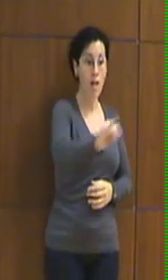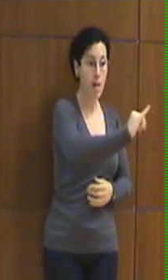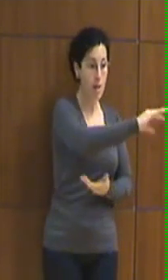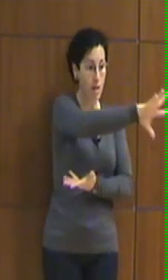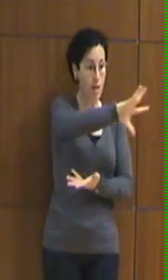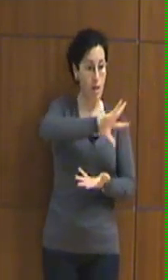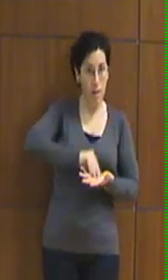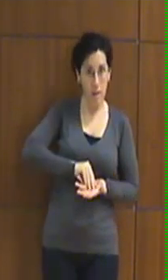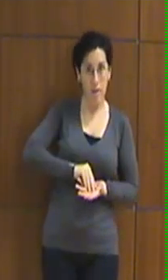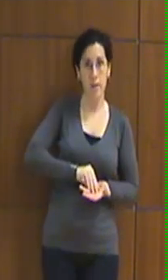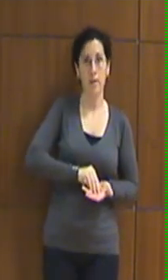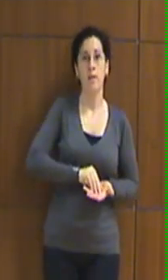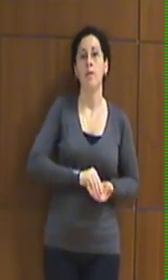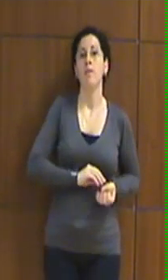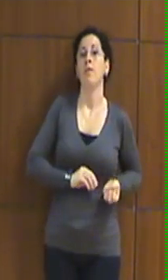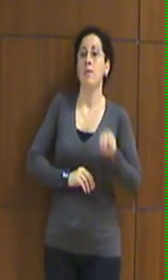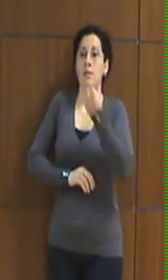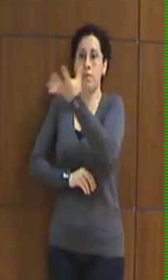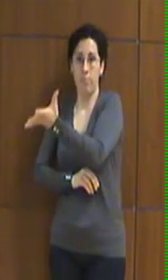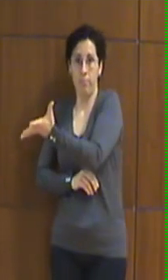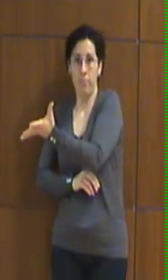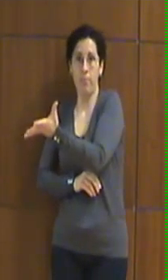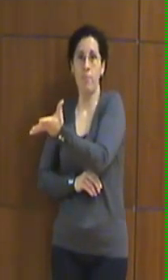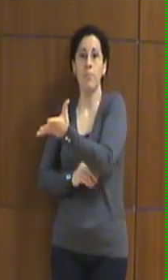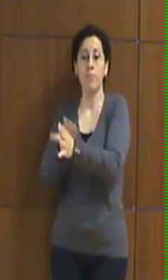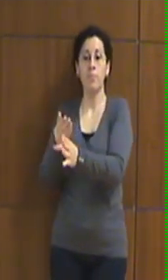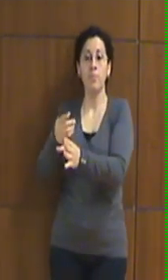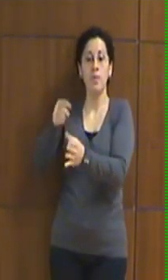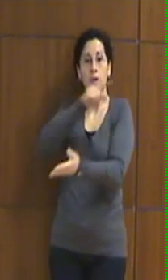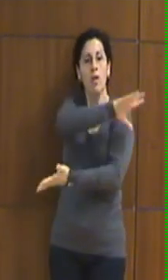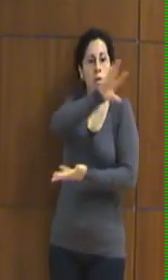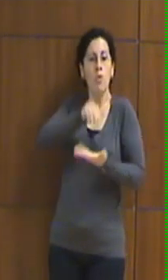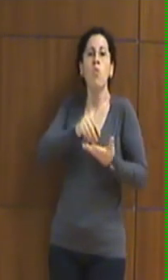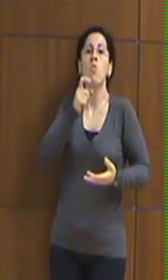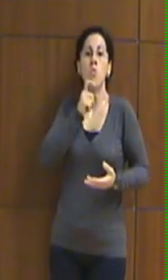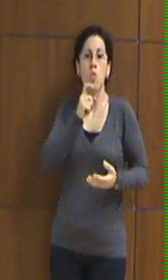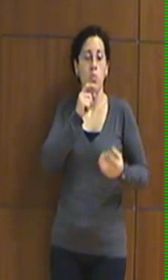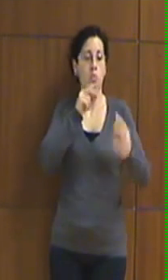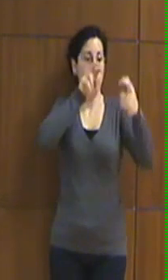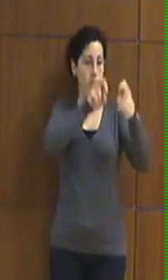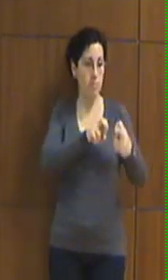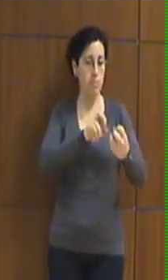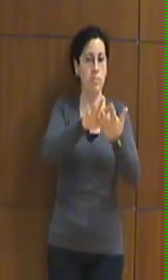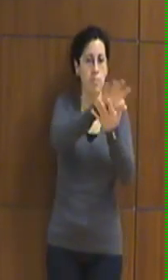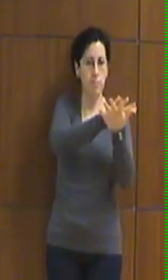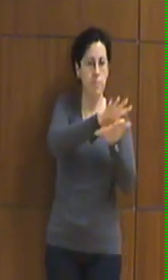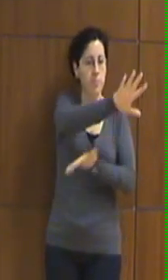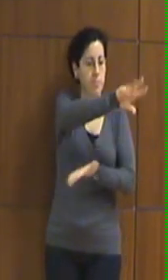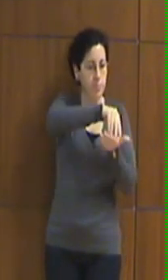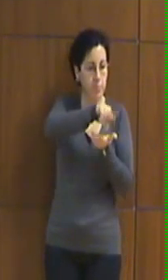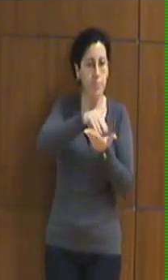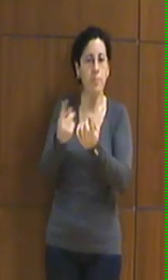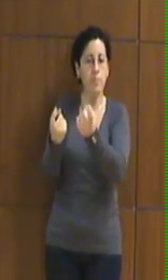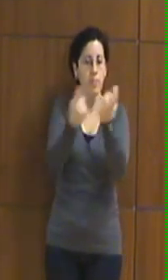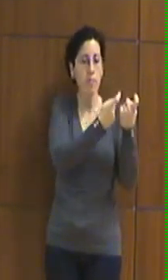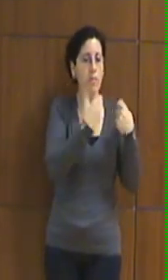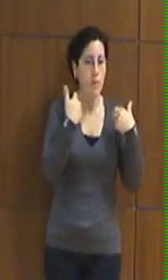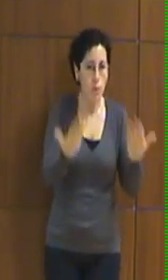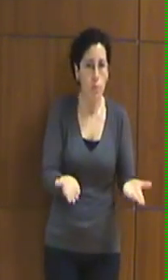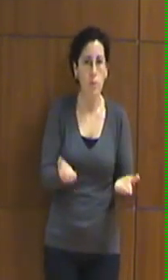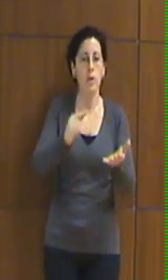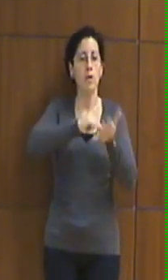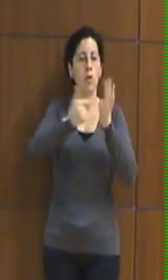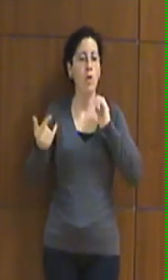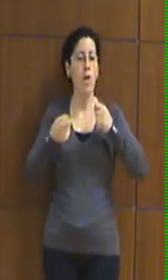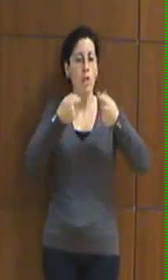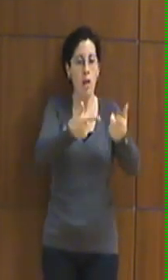estamos manteniendo como una serie de mesas redondas donde vemos qué necesidades tienen y cómo las nuevas tecnologías pueden mejorar la